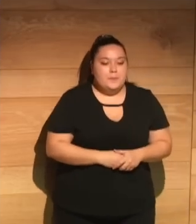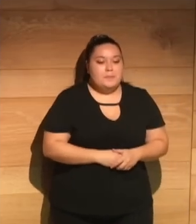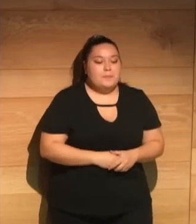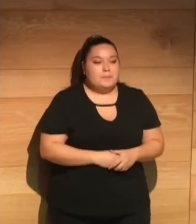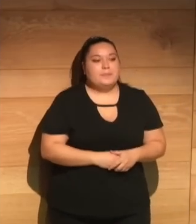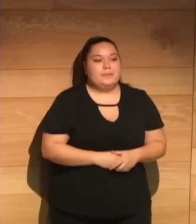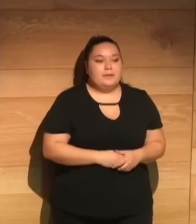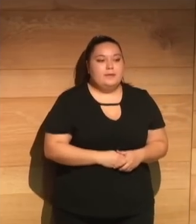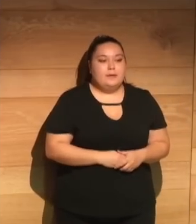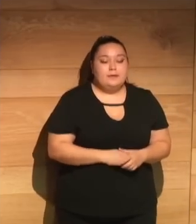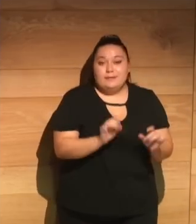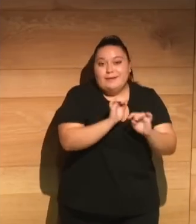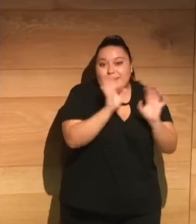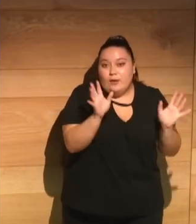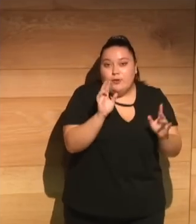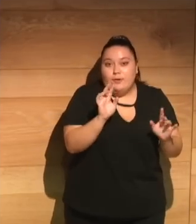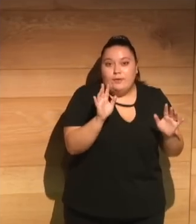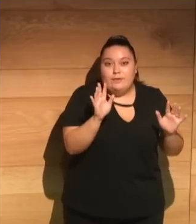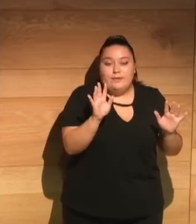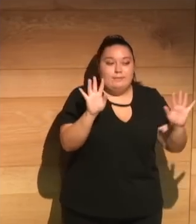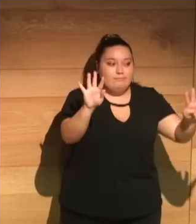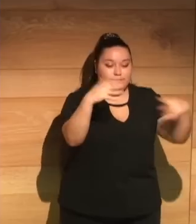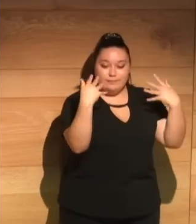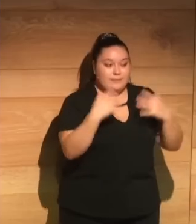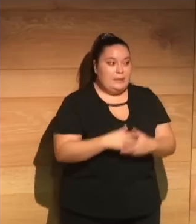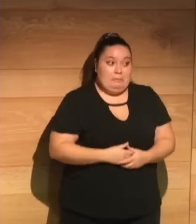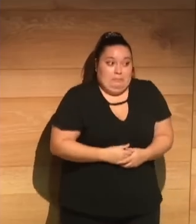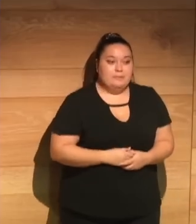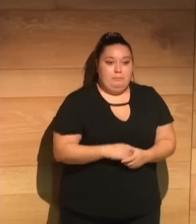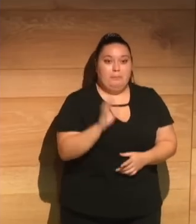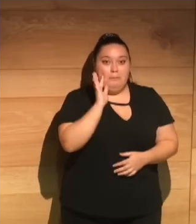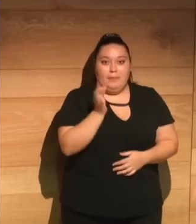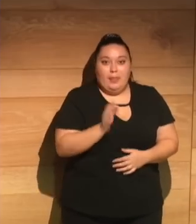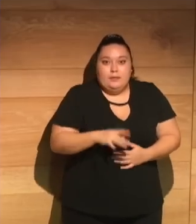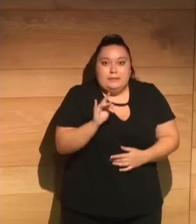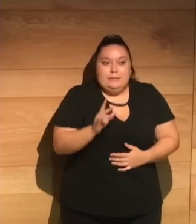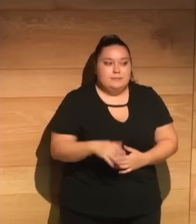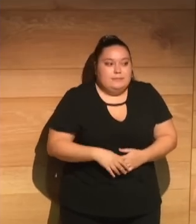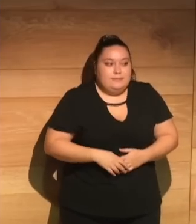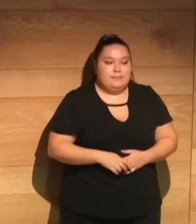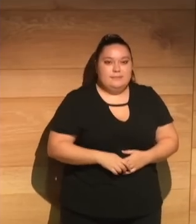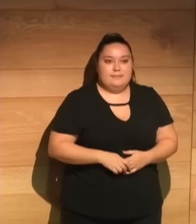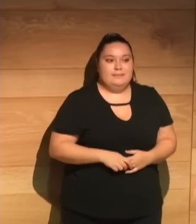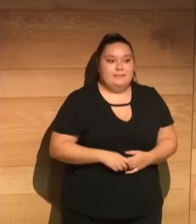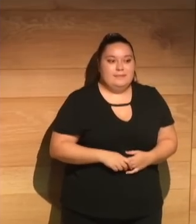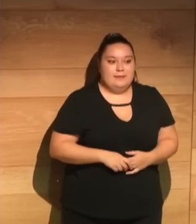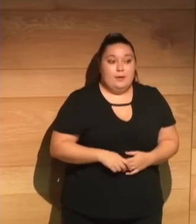Y, claro, me habéis mirado de repente seis ojos como no, porque diciendo, pensaba, remata yo, eso, yo pensaba, y está muy bien. Haber